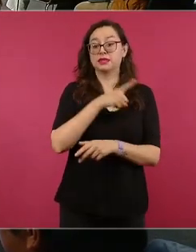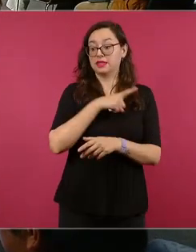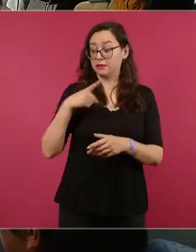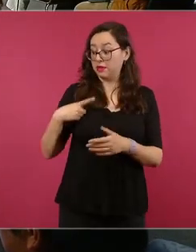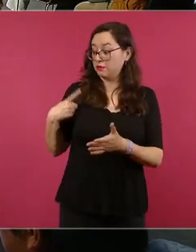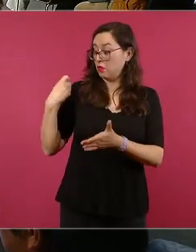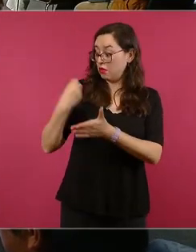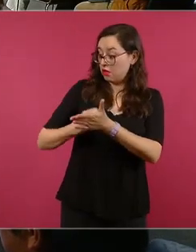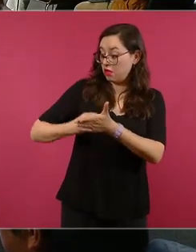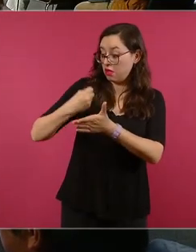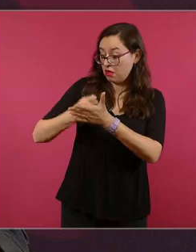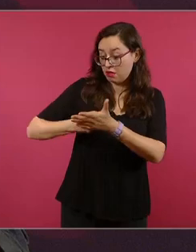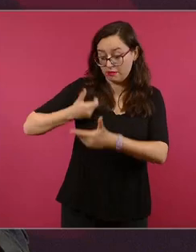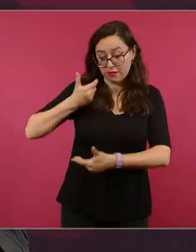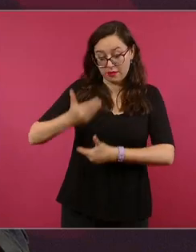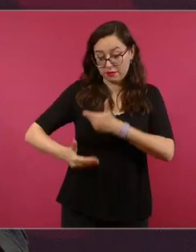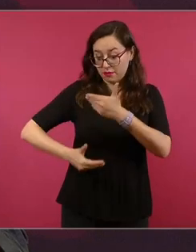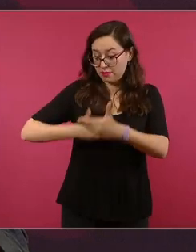vida pública.